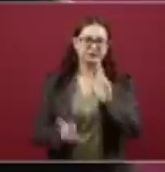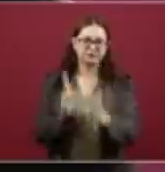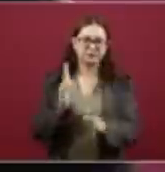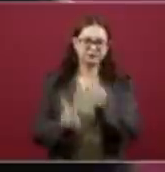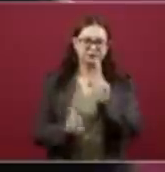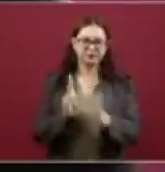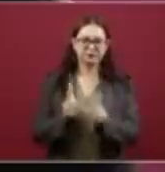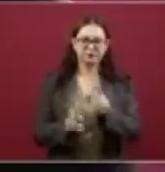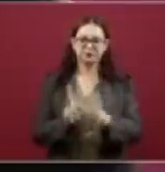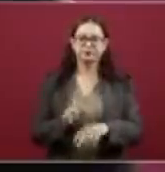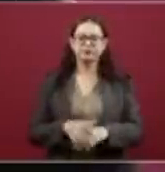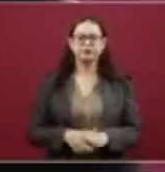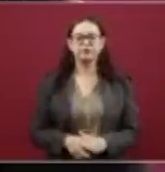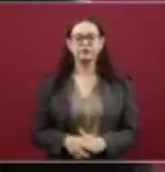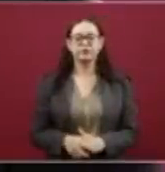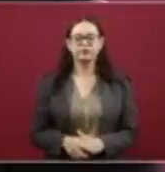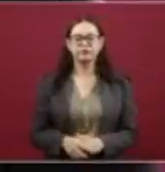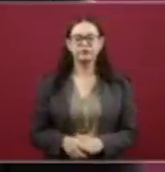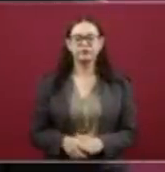porque